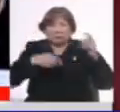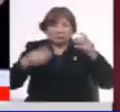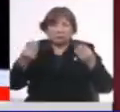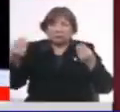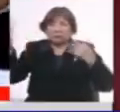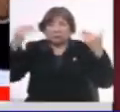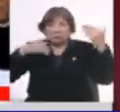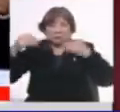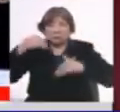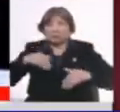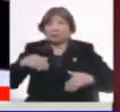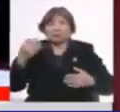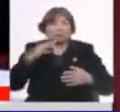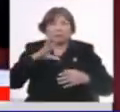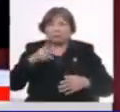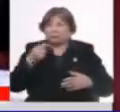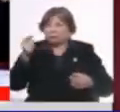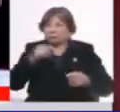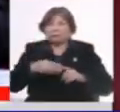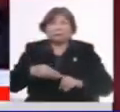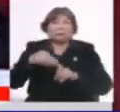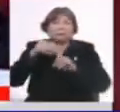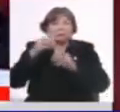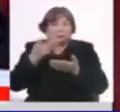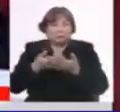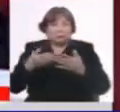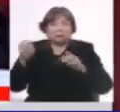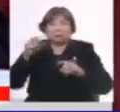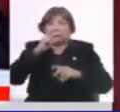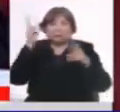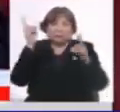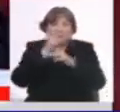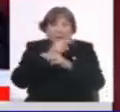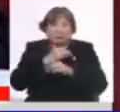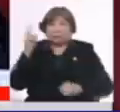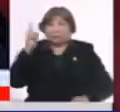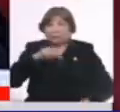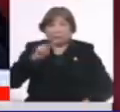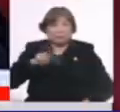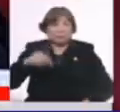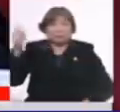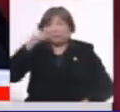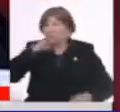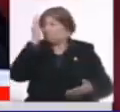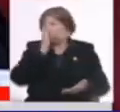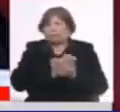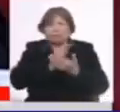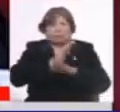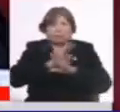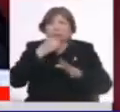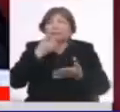muchos extranjeros delincuentes, especialmente, no, de Venezuela, y tenemos que acabar con